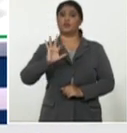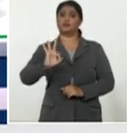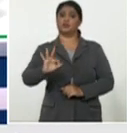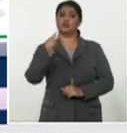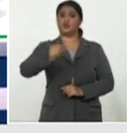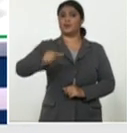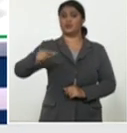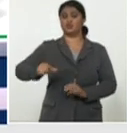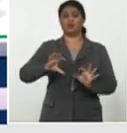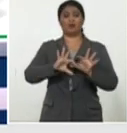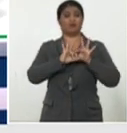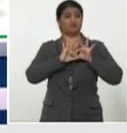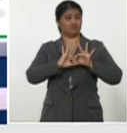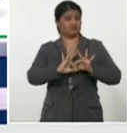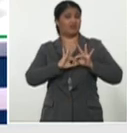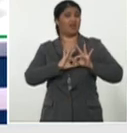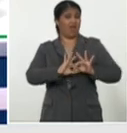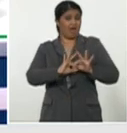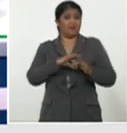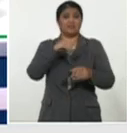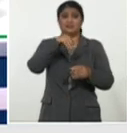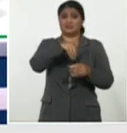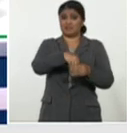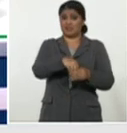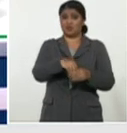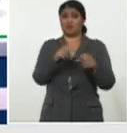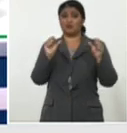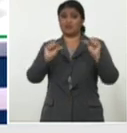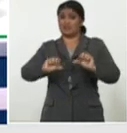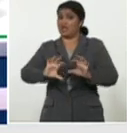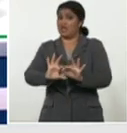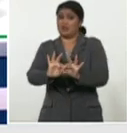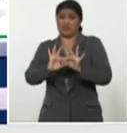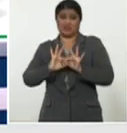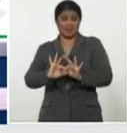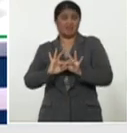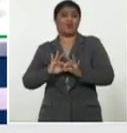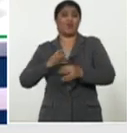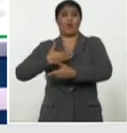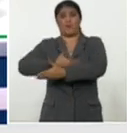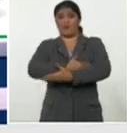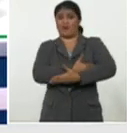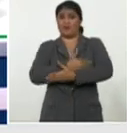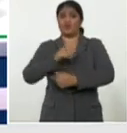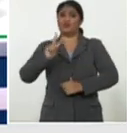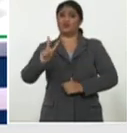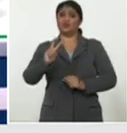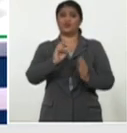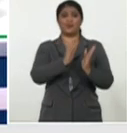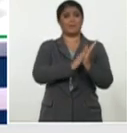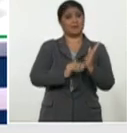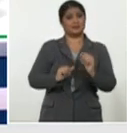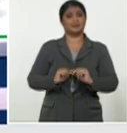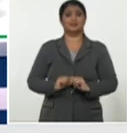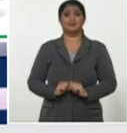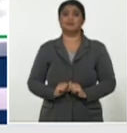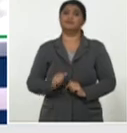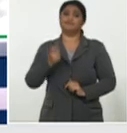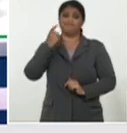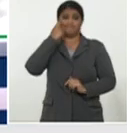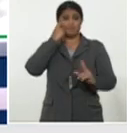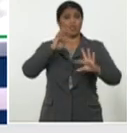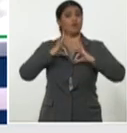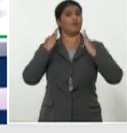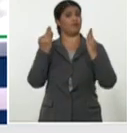terapia intensiva, entre los críticos una lactante de 2 meses de edad. Por tanto, atención a la familia cubana.